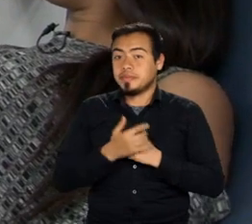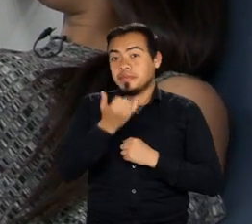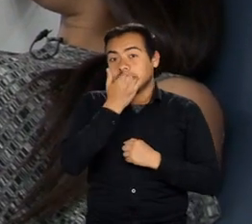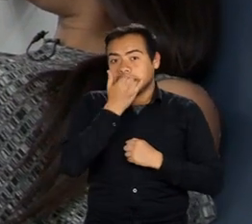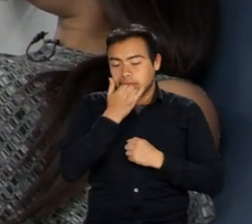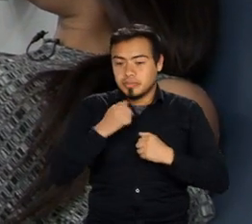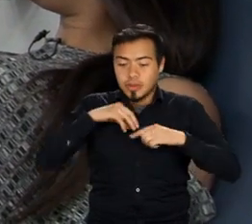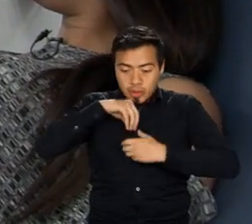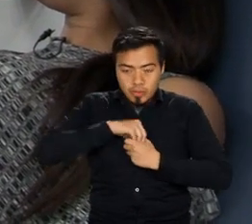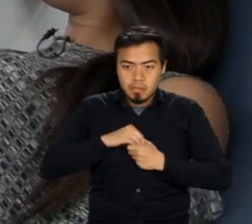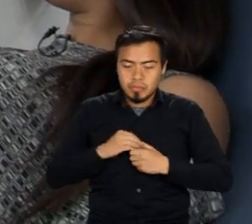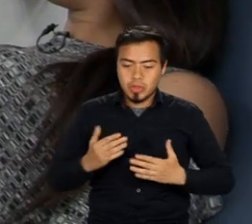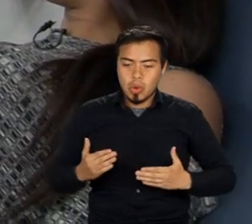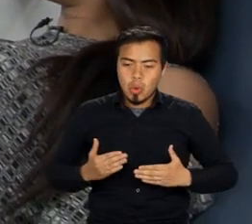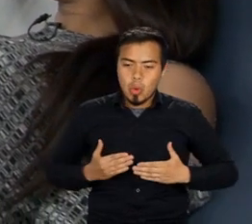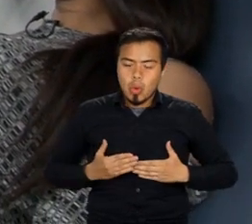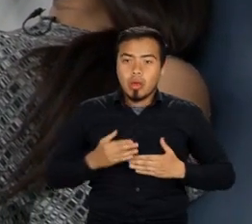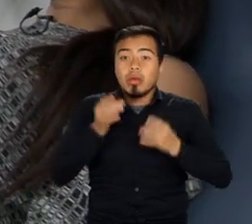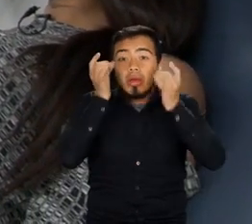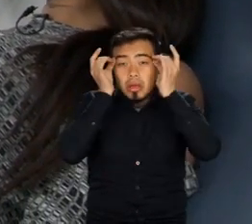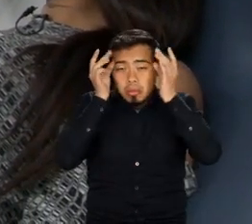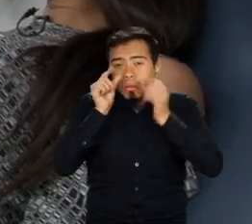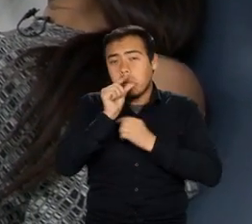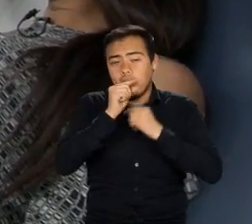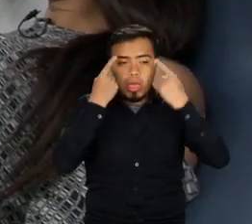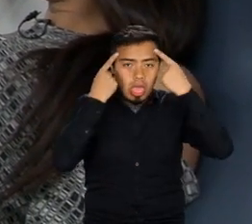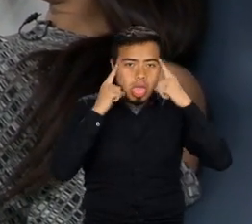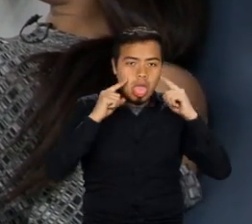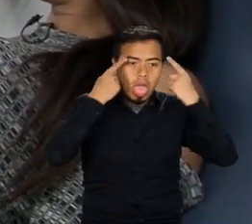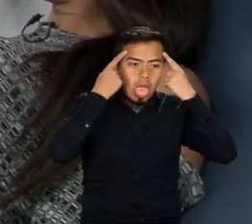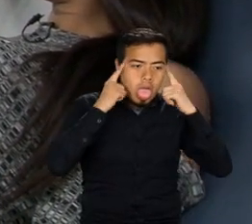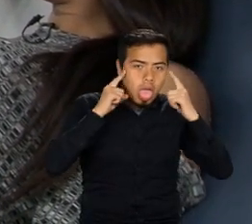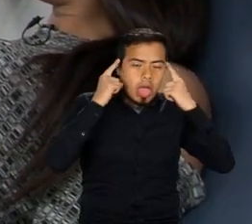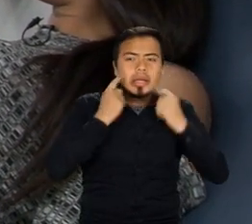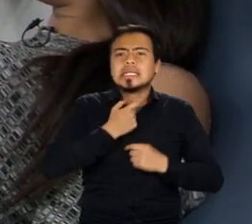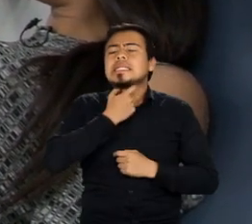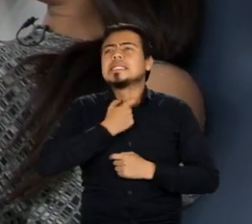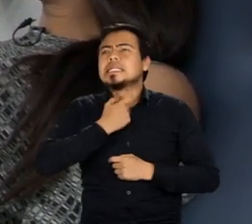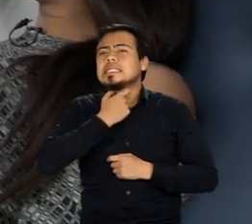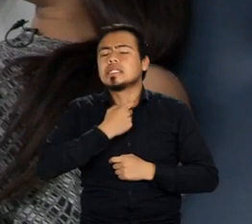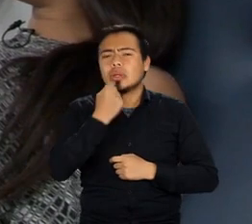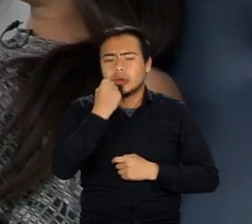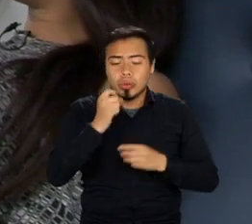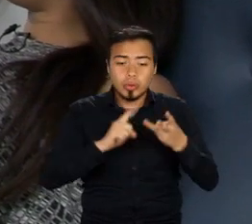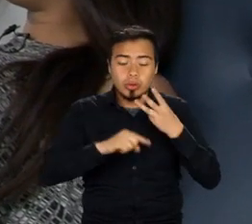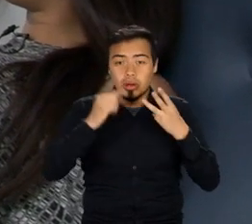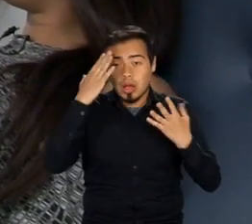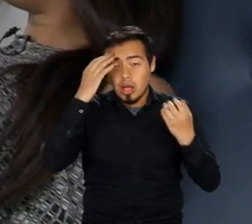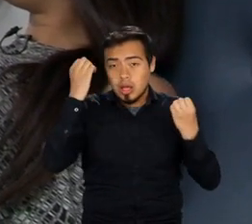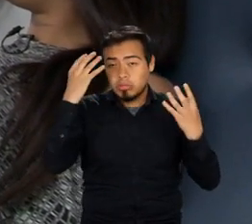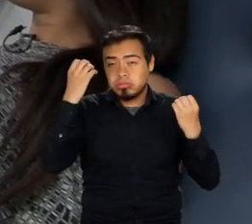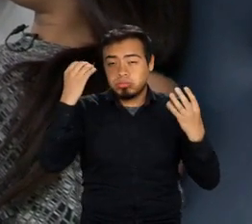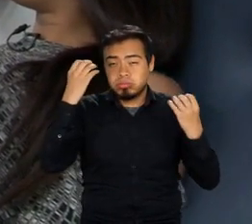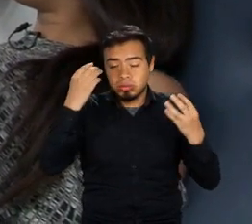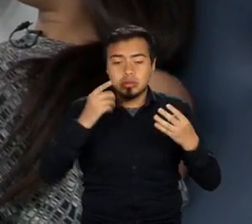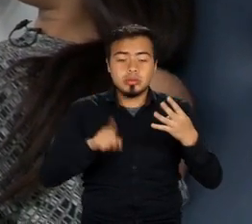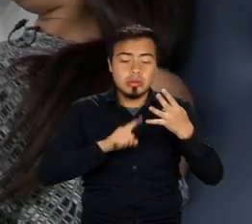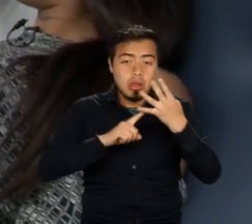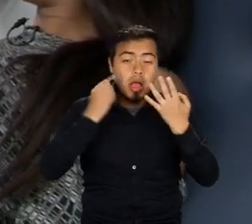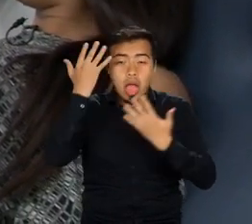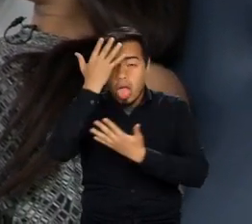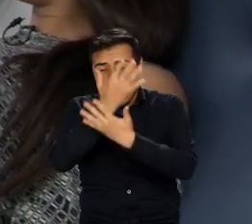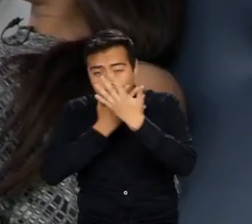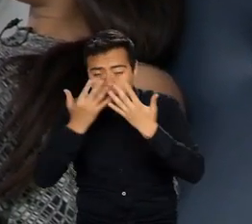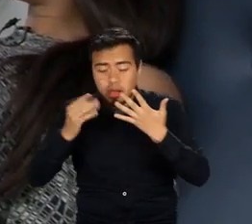la pérdida de volumen sanguíneo, pueden presentar sudoración, sed excesiva, dolor de cabeza,